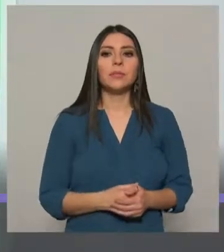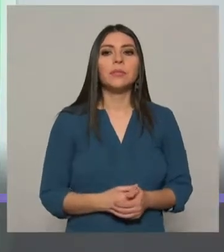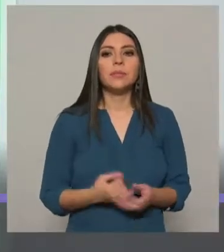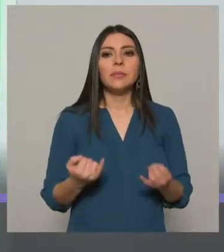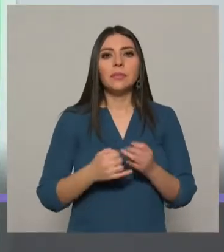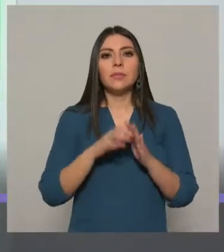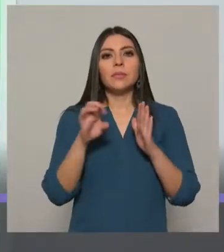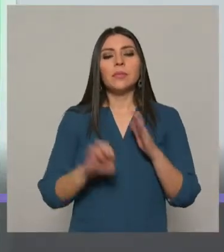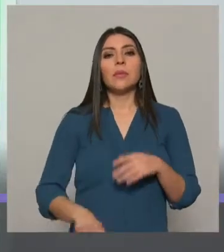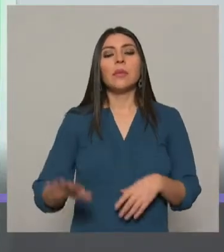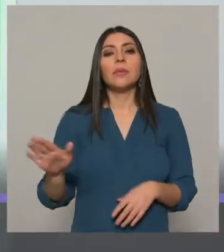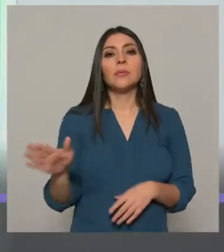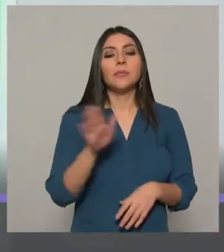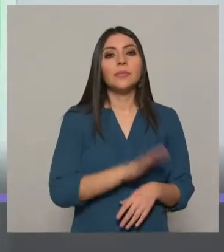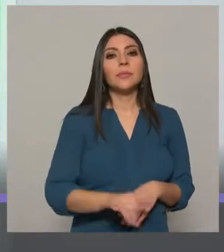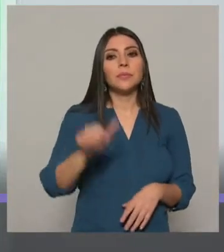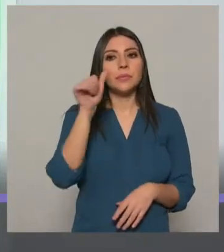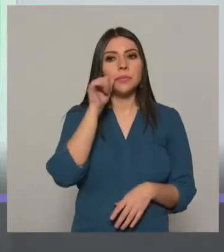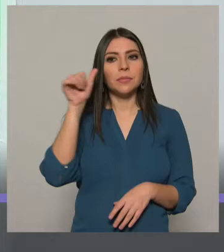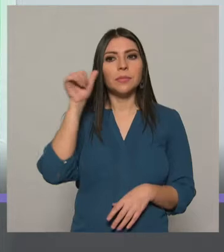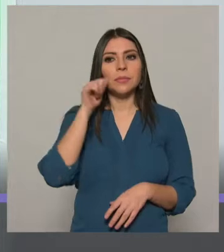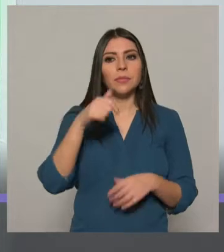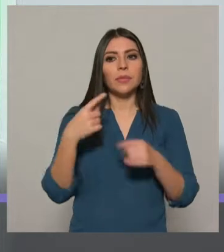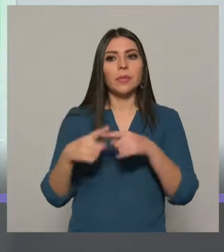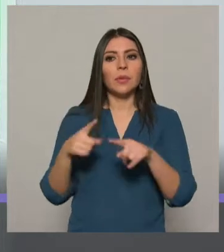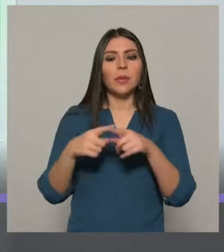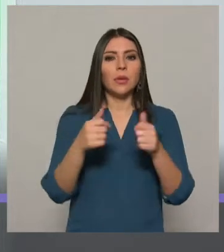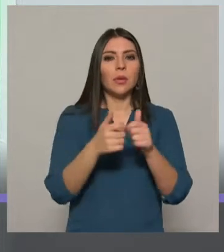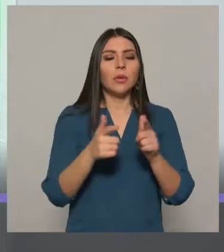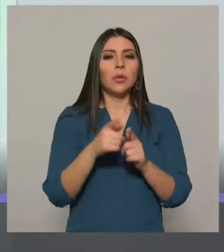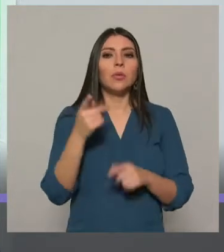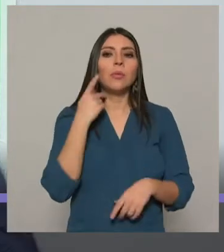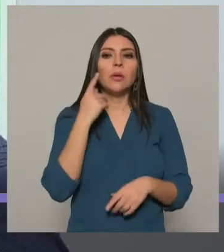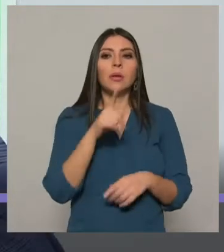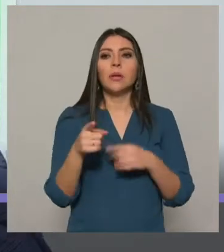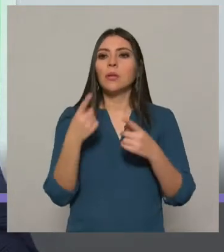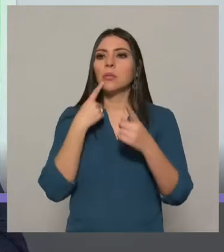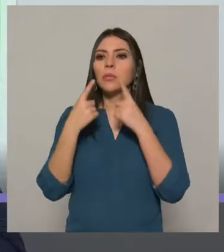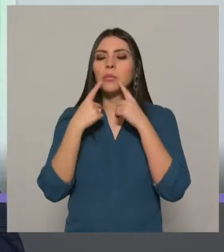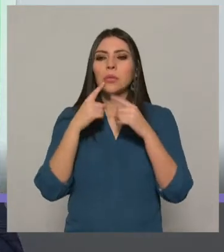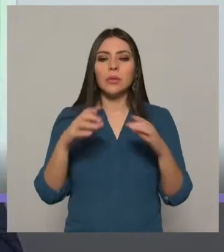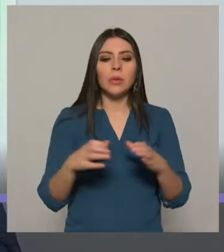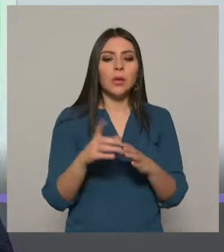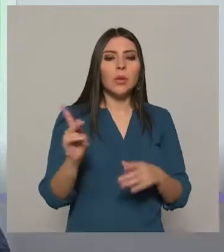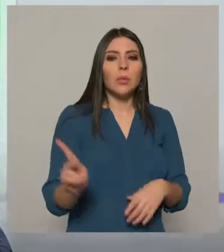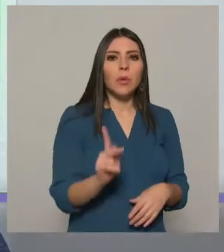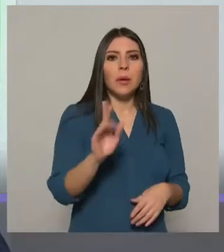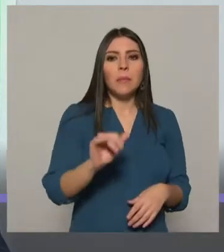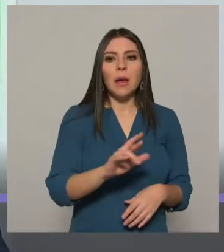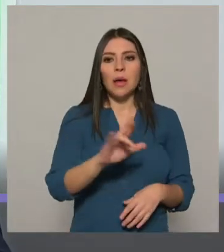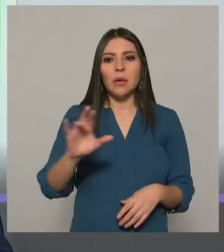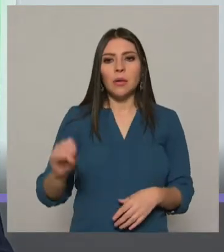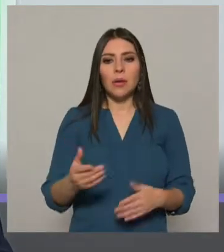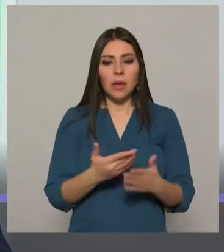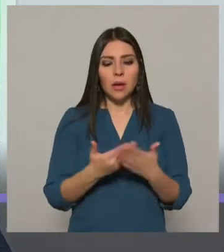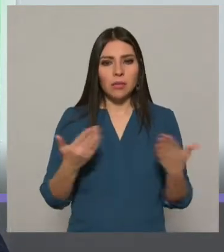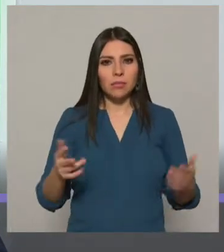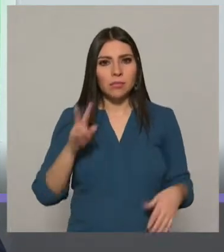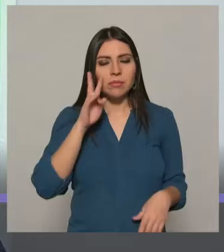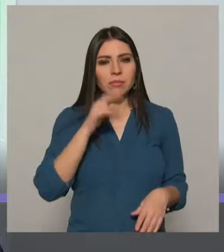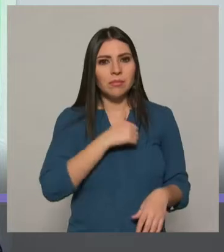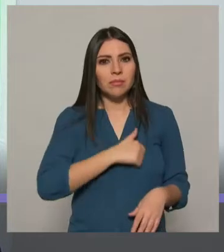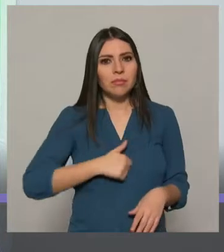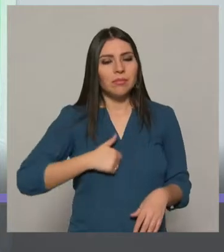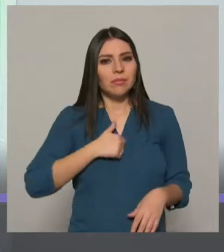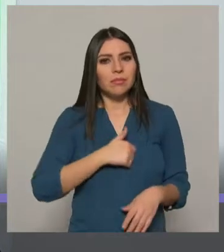debate muy importante por todos los grupos parlamentarios en cuanto a pueblos y barrios, y hoy vemos lamentablemente que